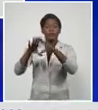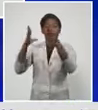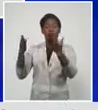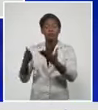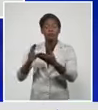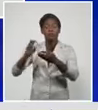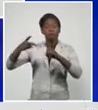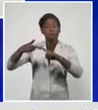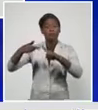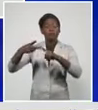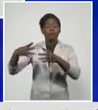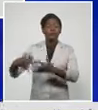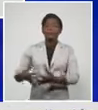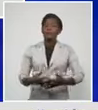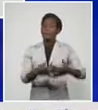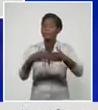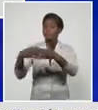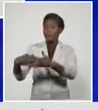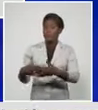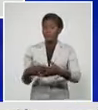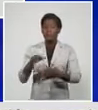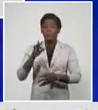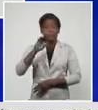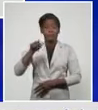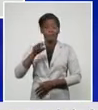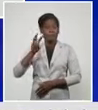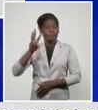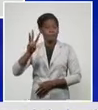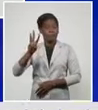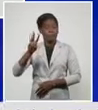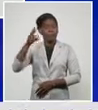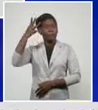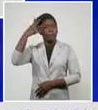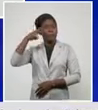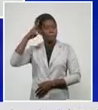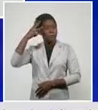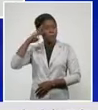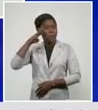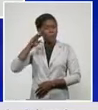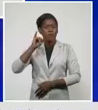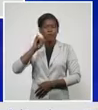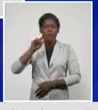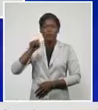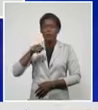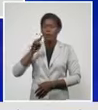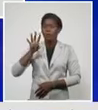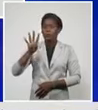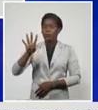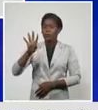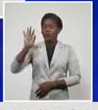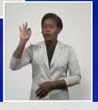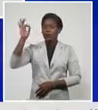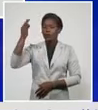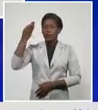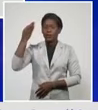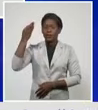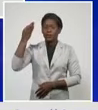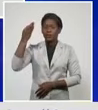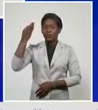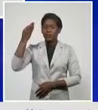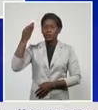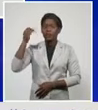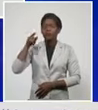segundo lugar, 8,3, le sigue México con el 6,4, Francia aquí en el número